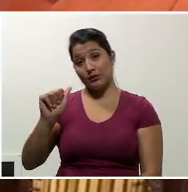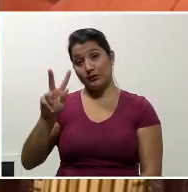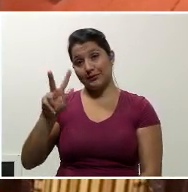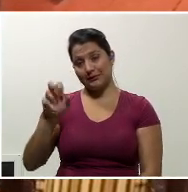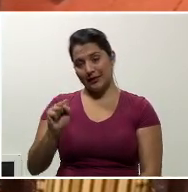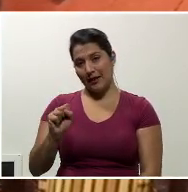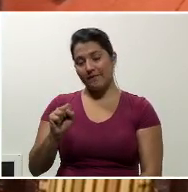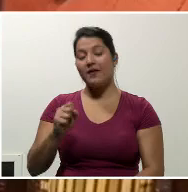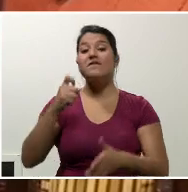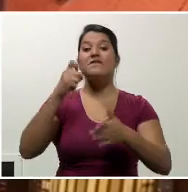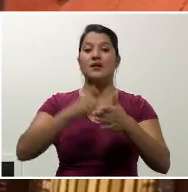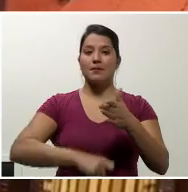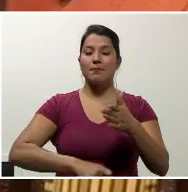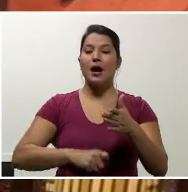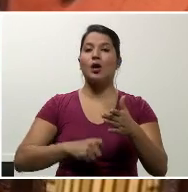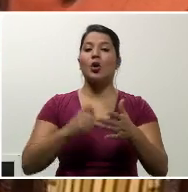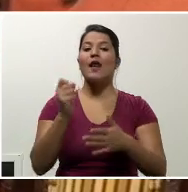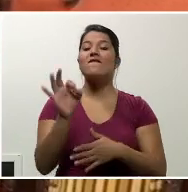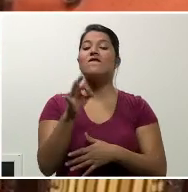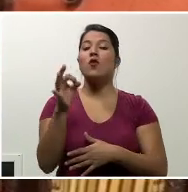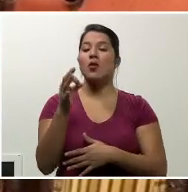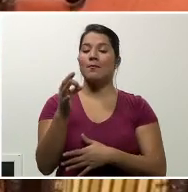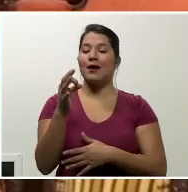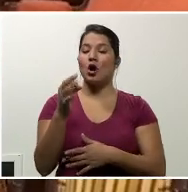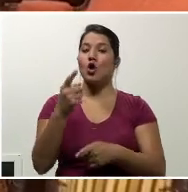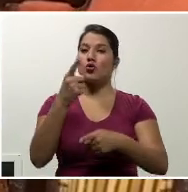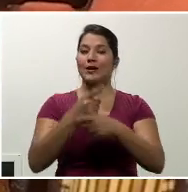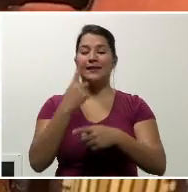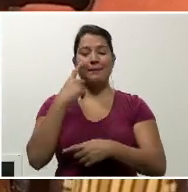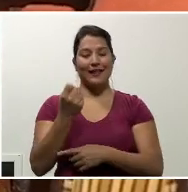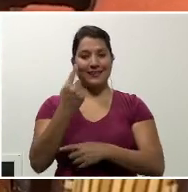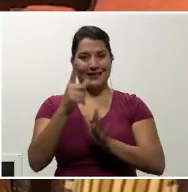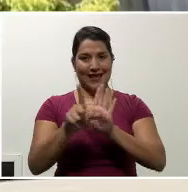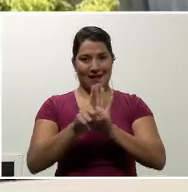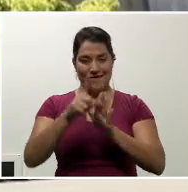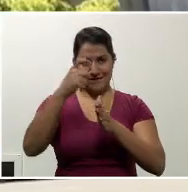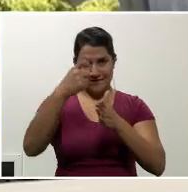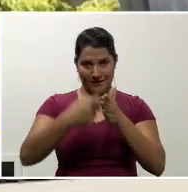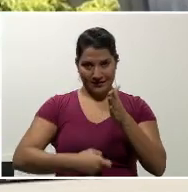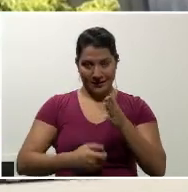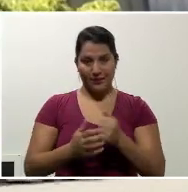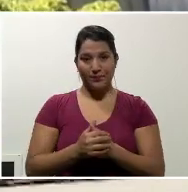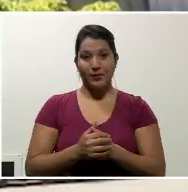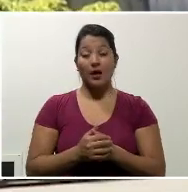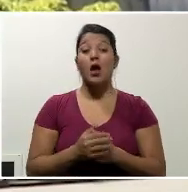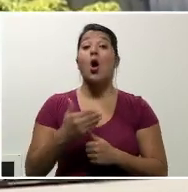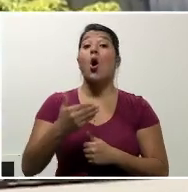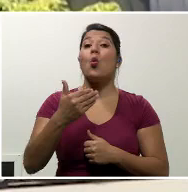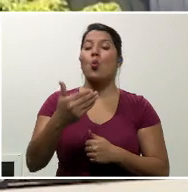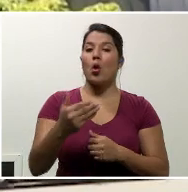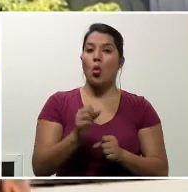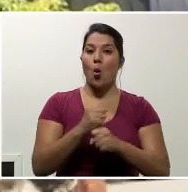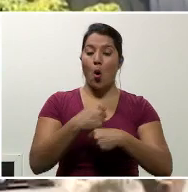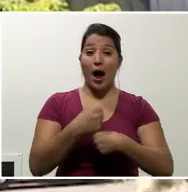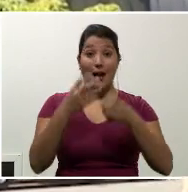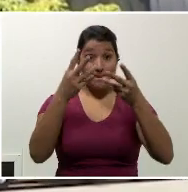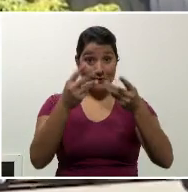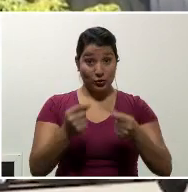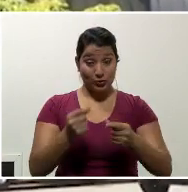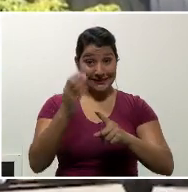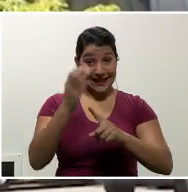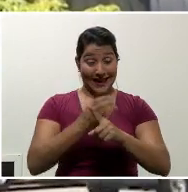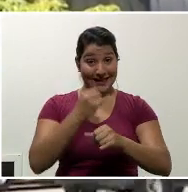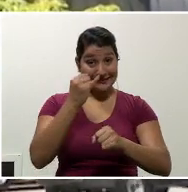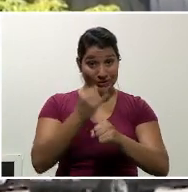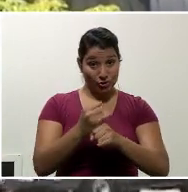correcta de la regla fiscal a las finanzas públicas. De acuerdo con el documento, a la hora de hacer sus presupuestos, las instituciones